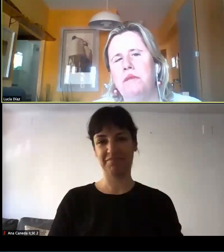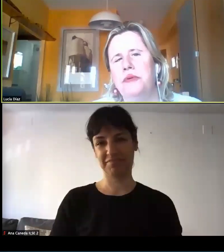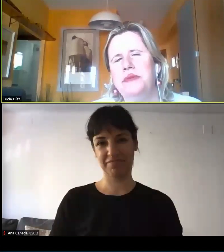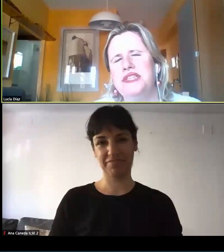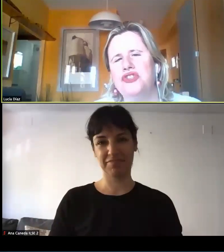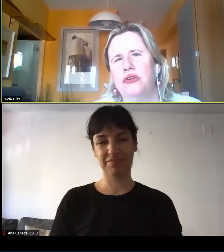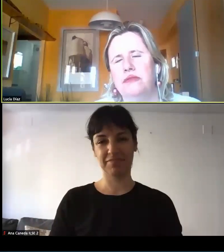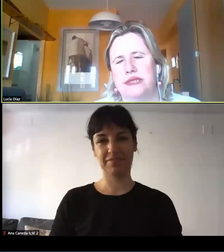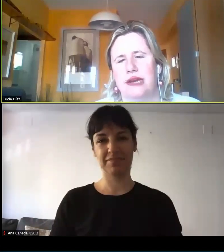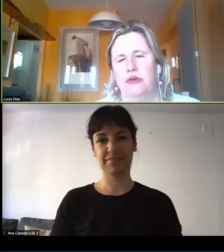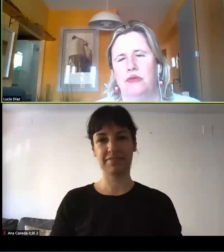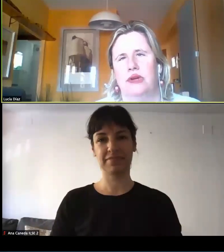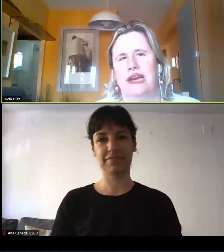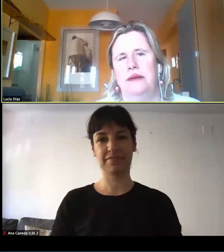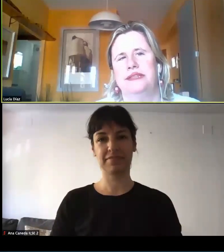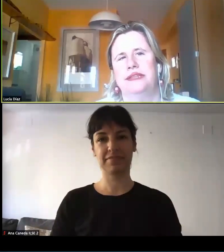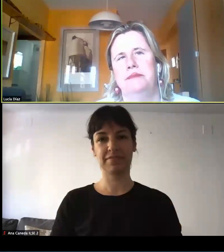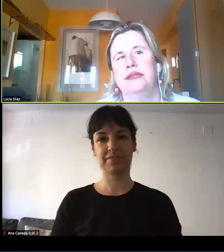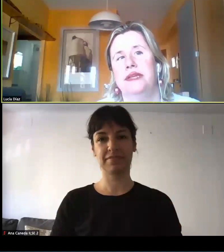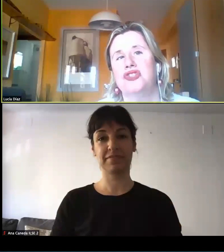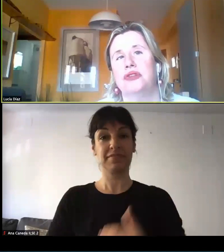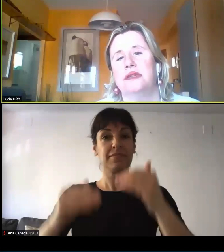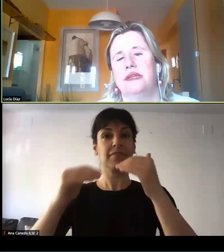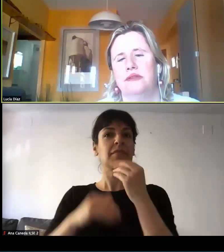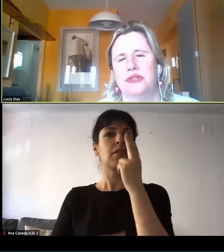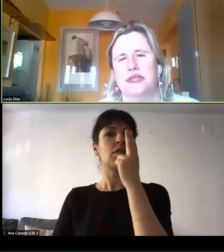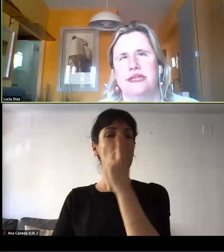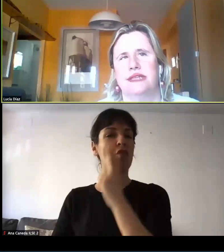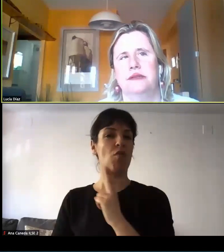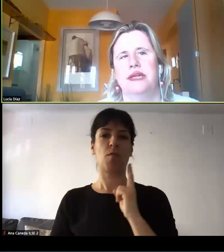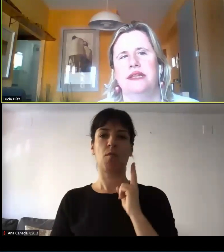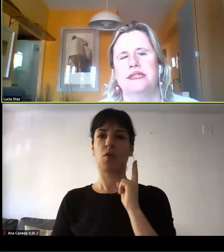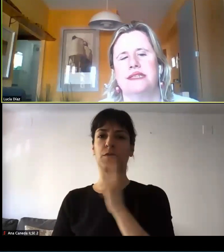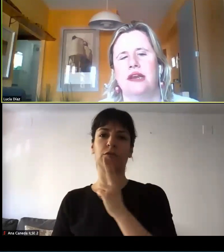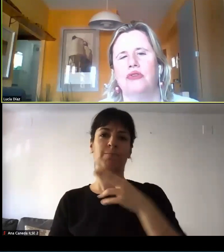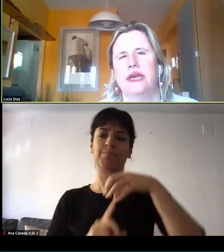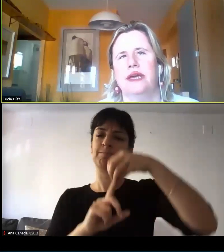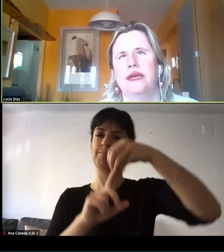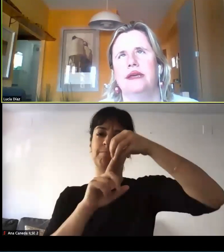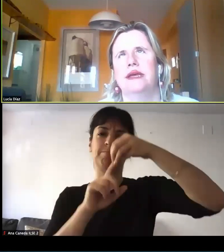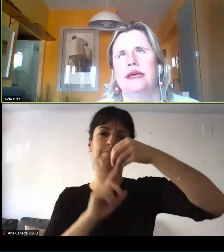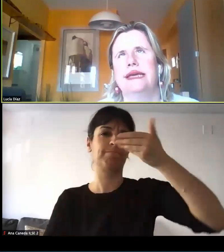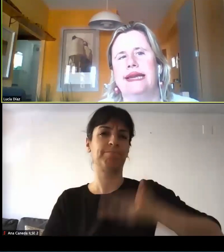El compromiso es algo clave también, de hecho en nuestras actividades es